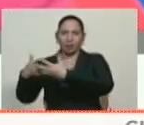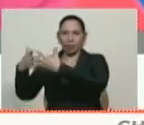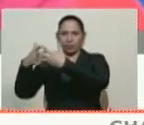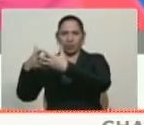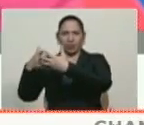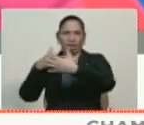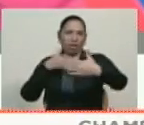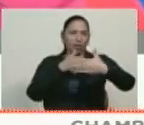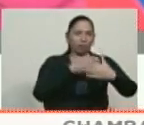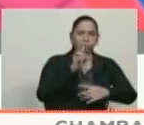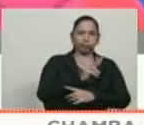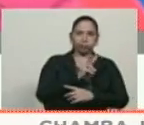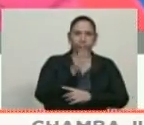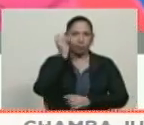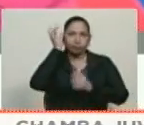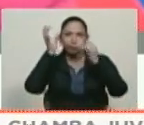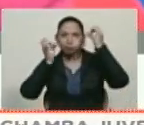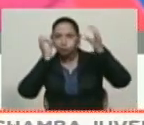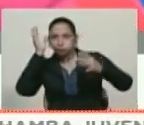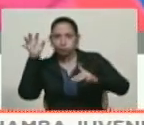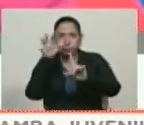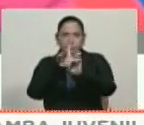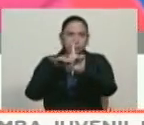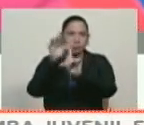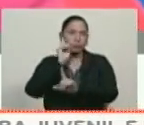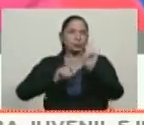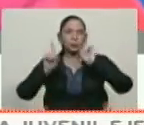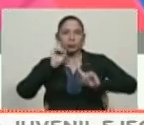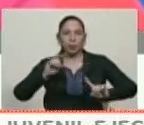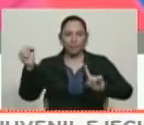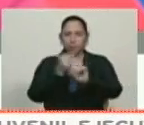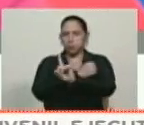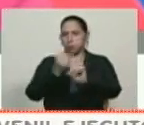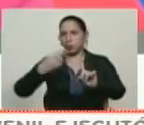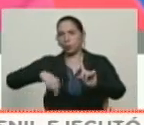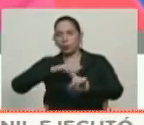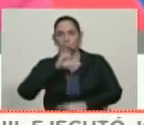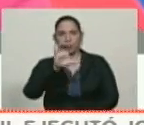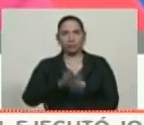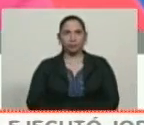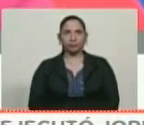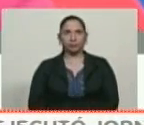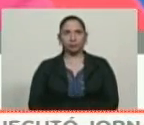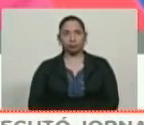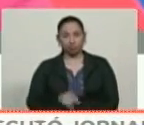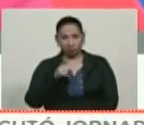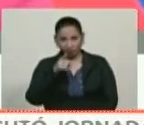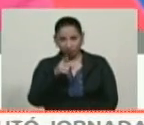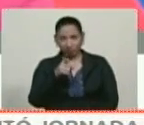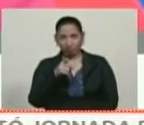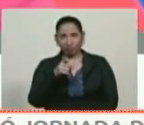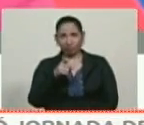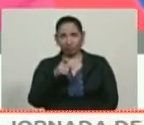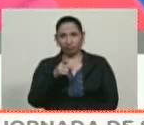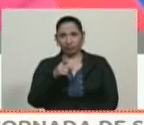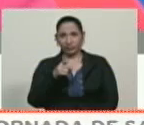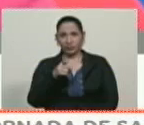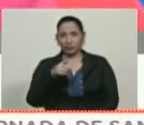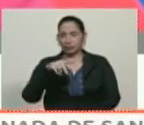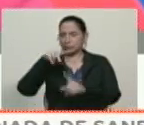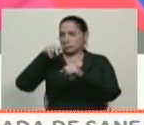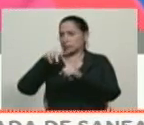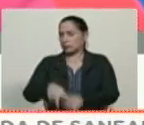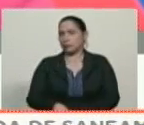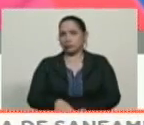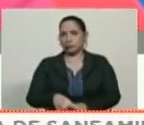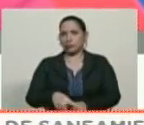Venezuela y que, bueno, han creado toda una maniobra para agredir a nuestro país. Eso es un atentado y delitos contra el